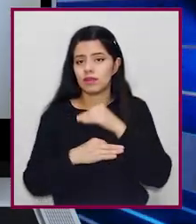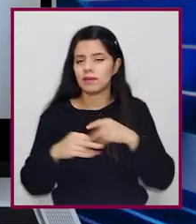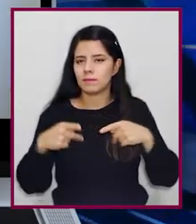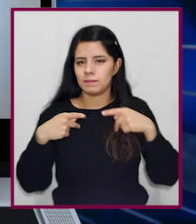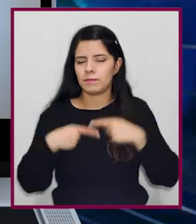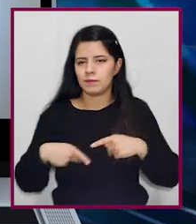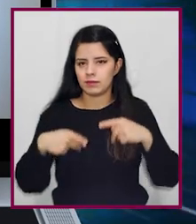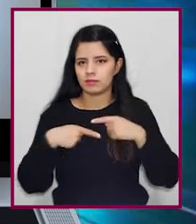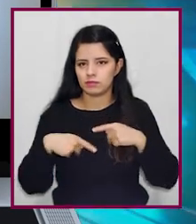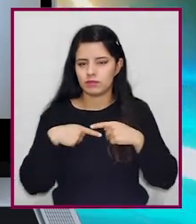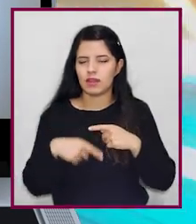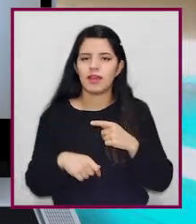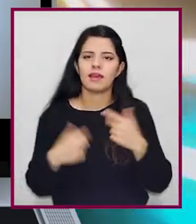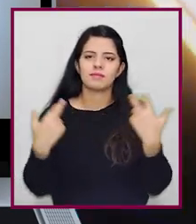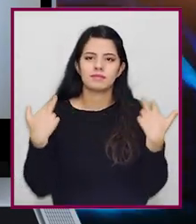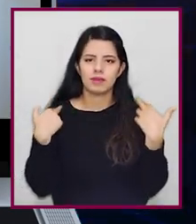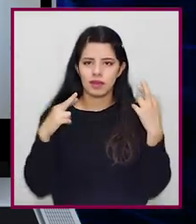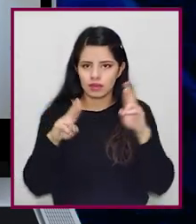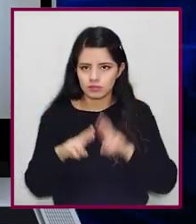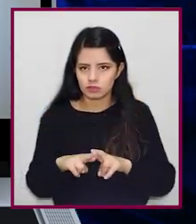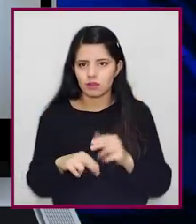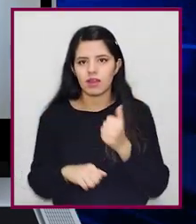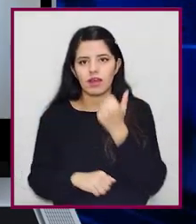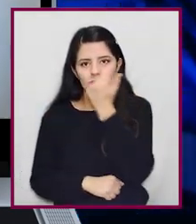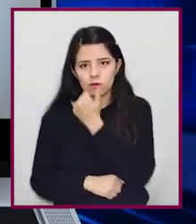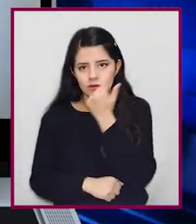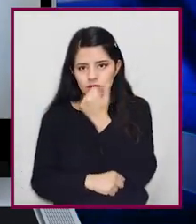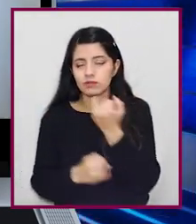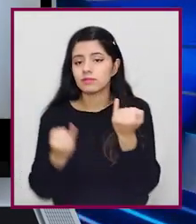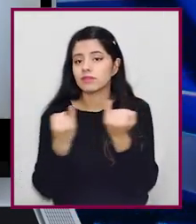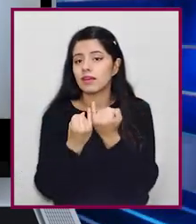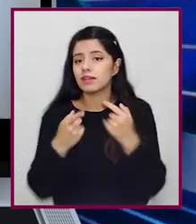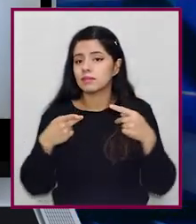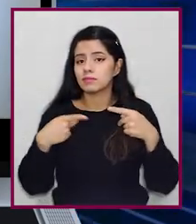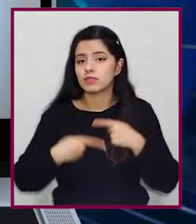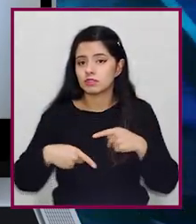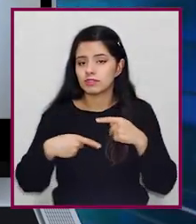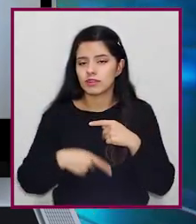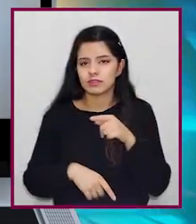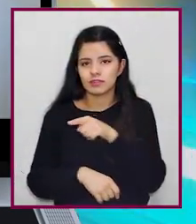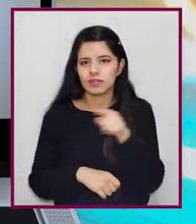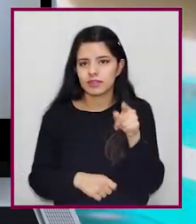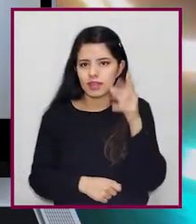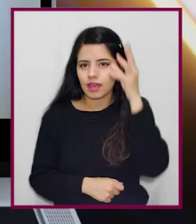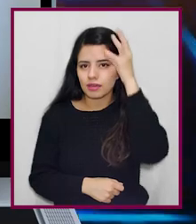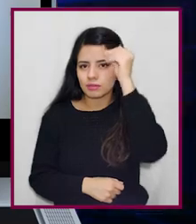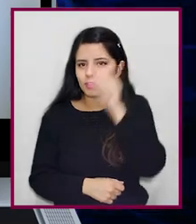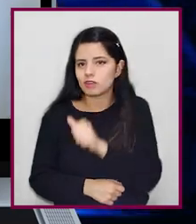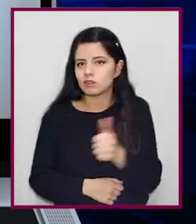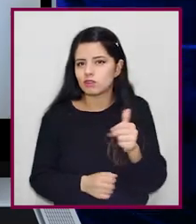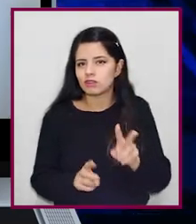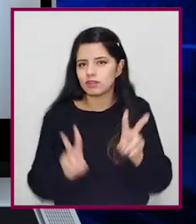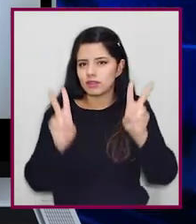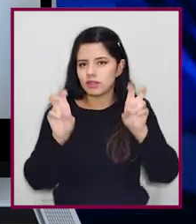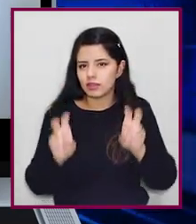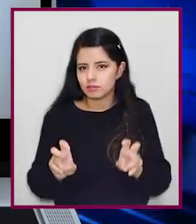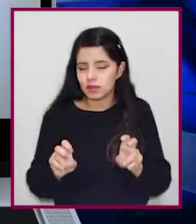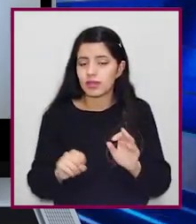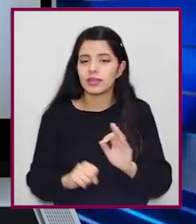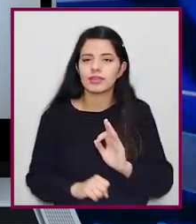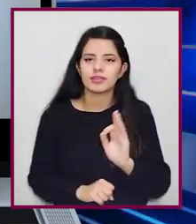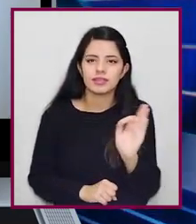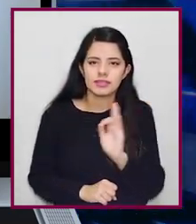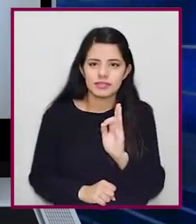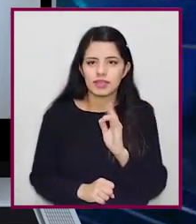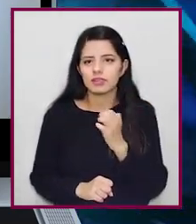docentes, estudiantes, incluso las personas que están aprendiendo cualquier otro tema, que ya están alejados incluso de